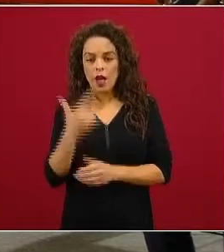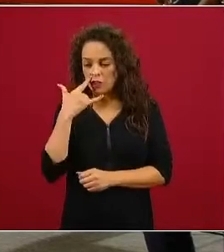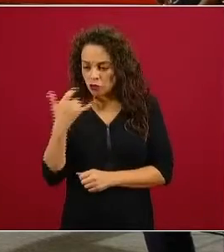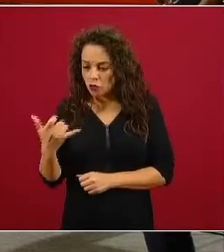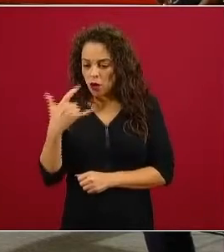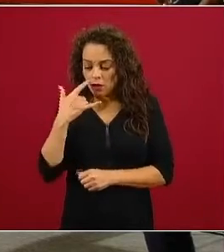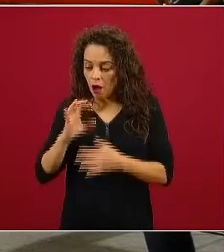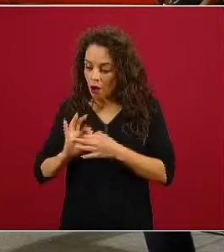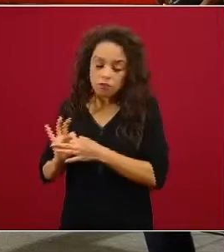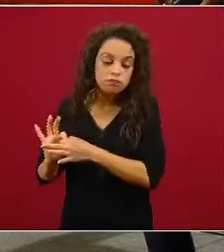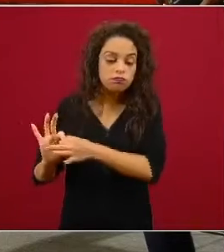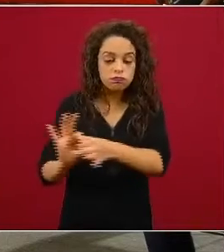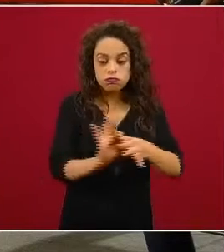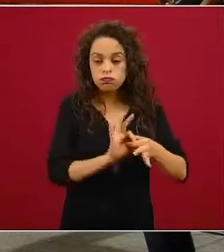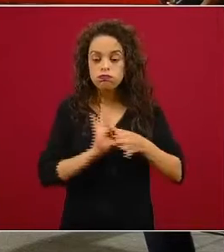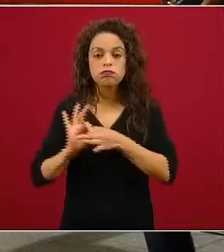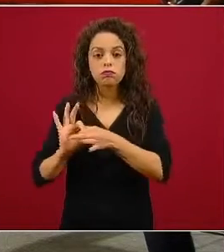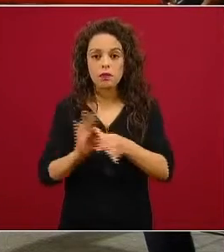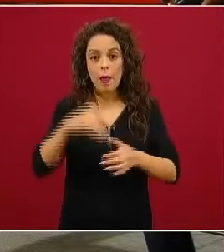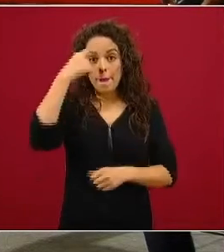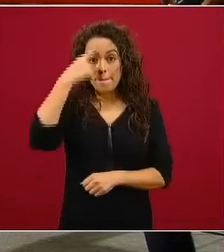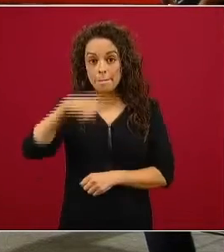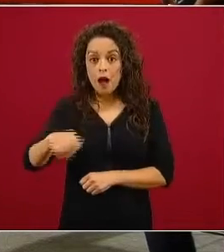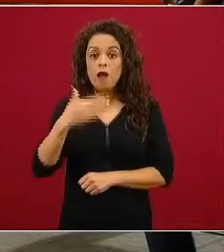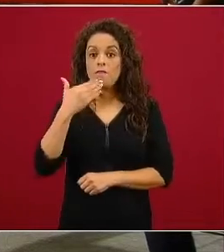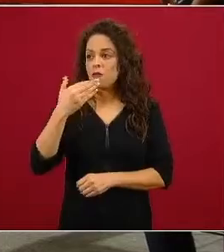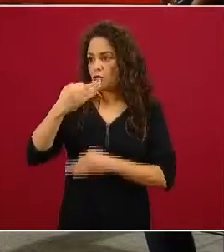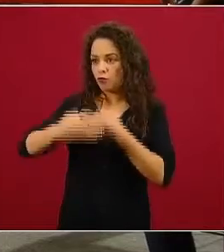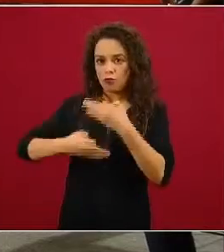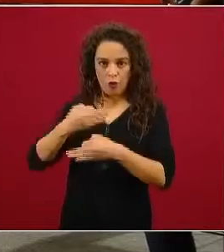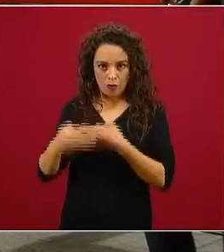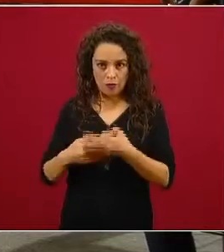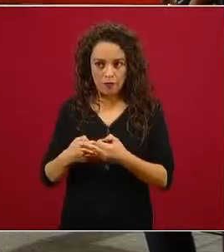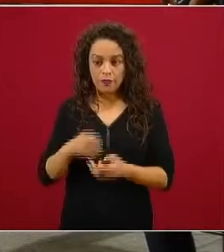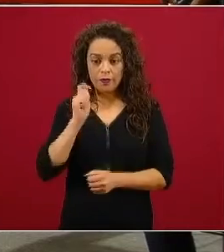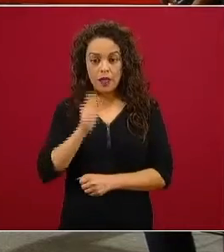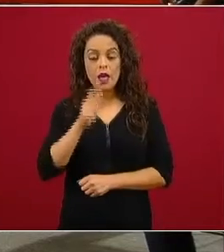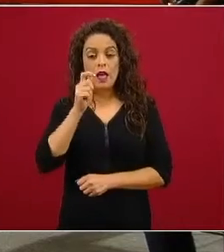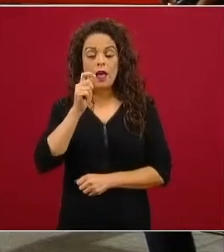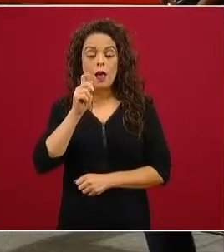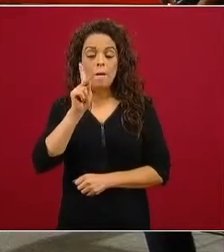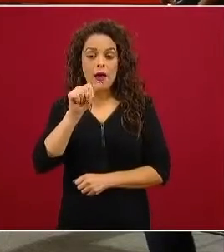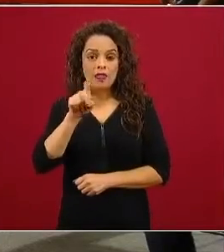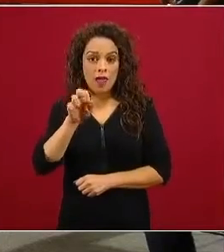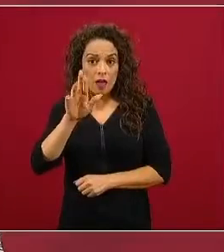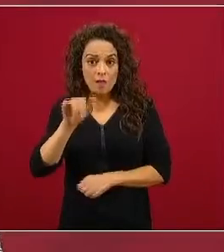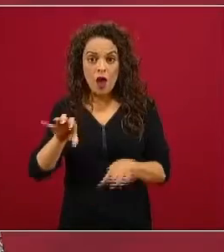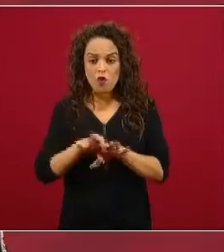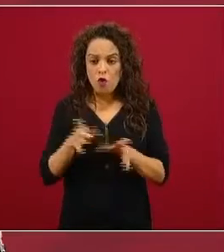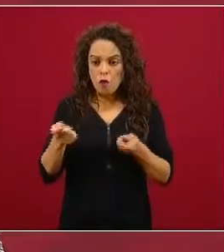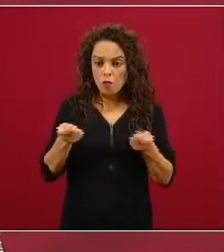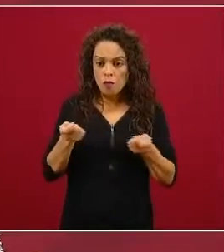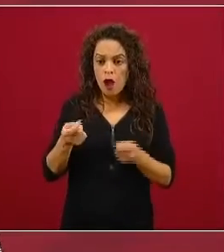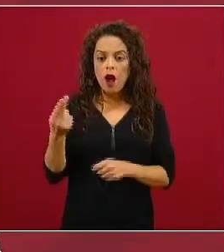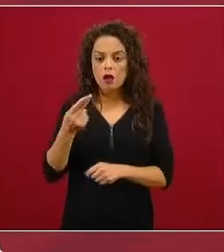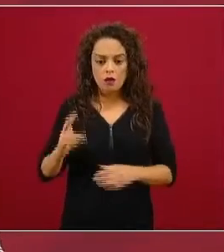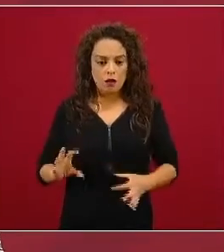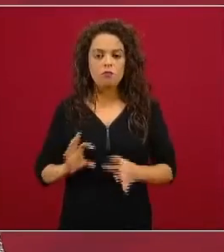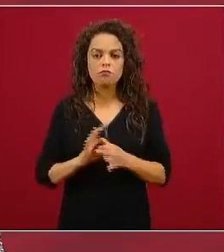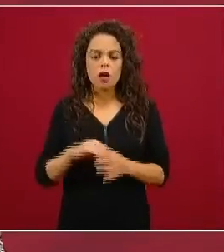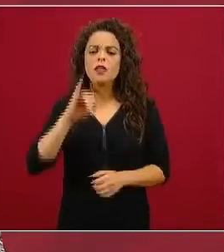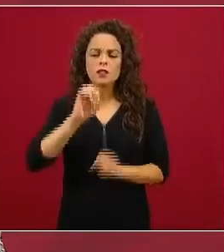una enfermedad emergente que ha afectado a toda la humanidad, desde luego lo que esperaría uno es una unidad de propósito, que todas